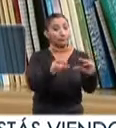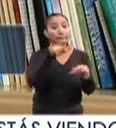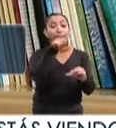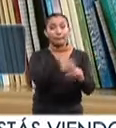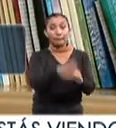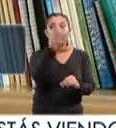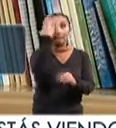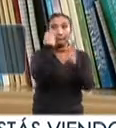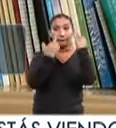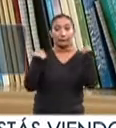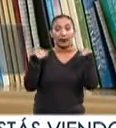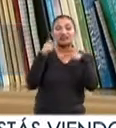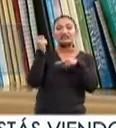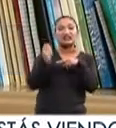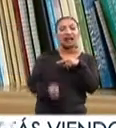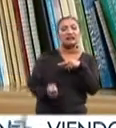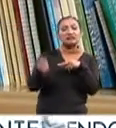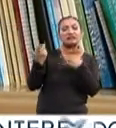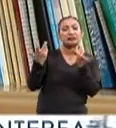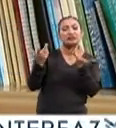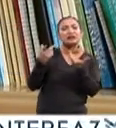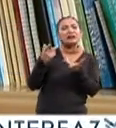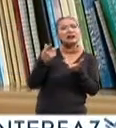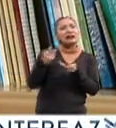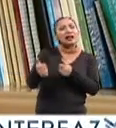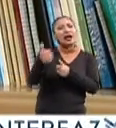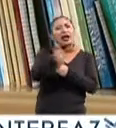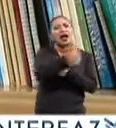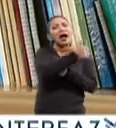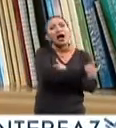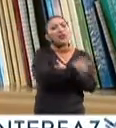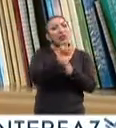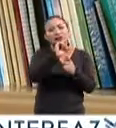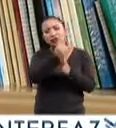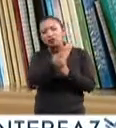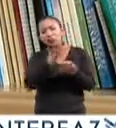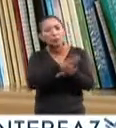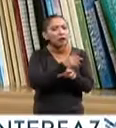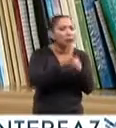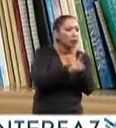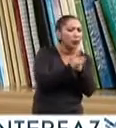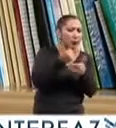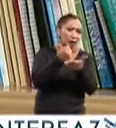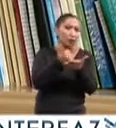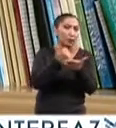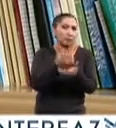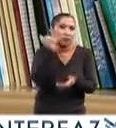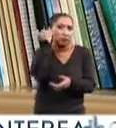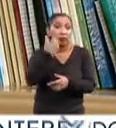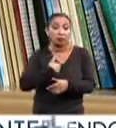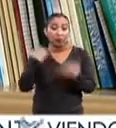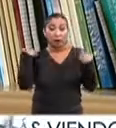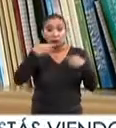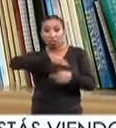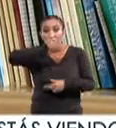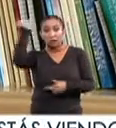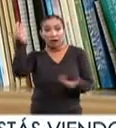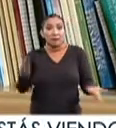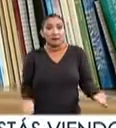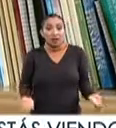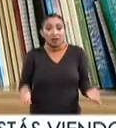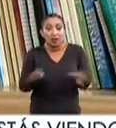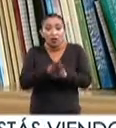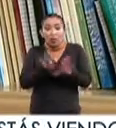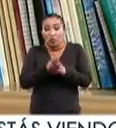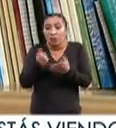saber qué significa, qué implica cada una de estas situaciones y poderlos ayudar, porque si no conocemos qué